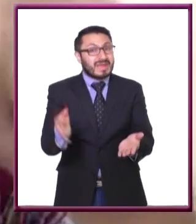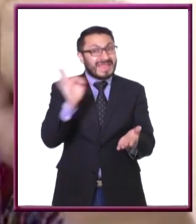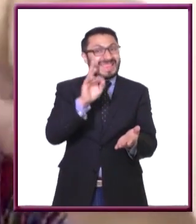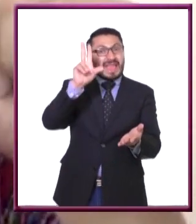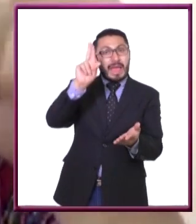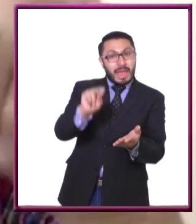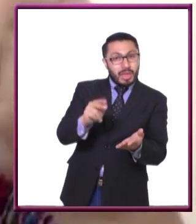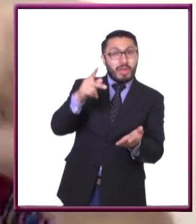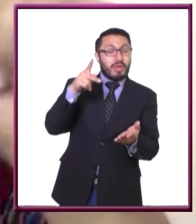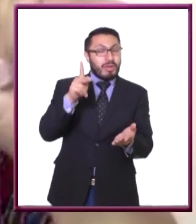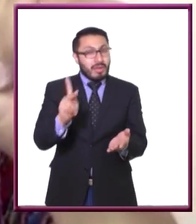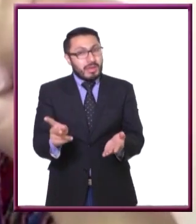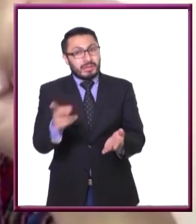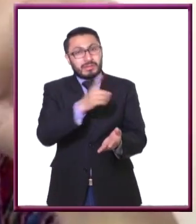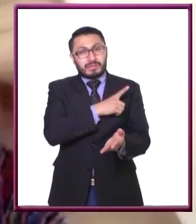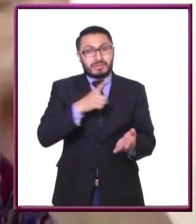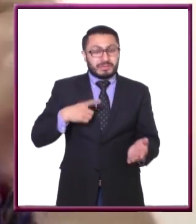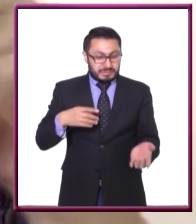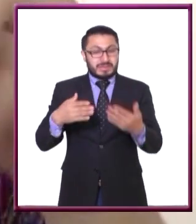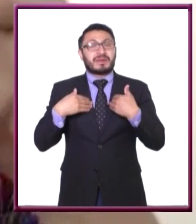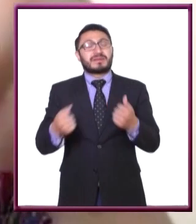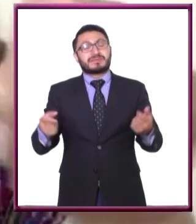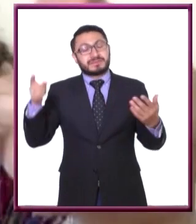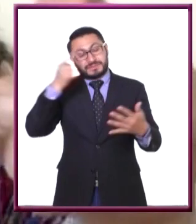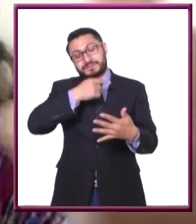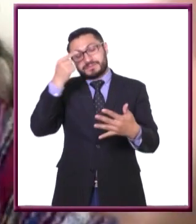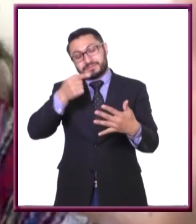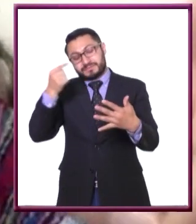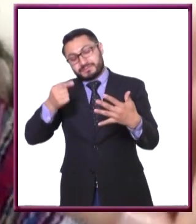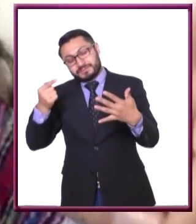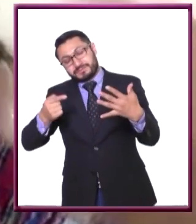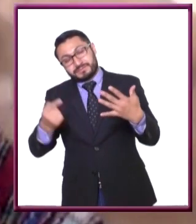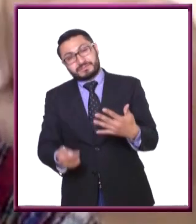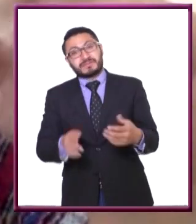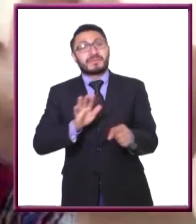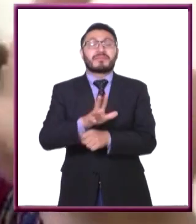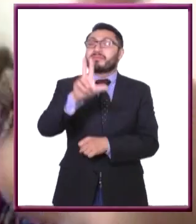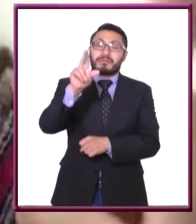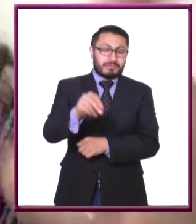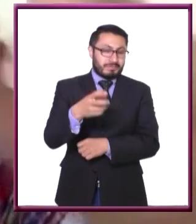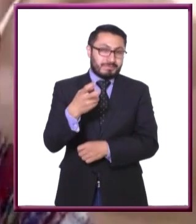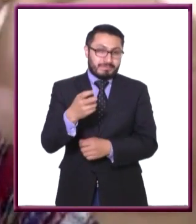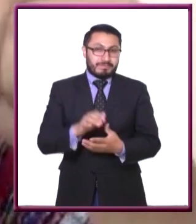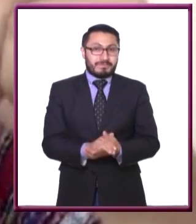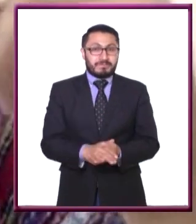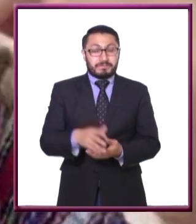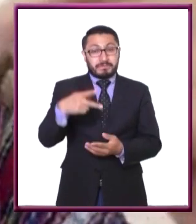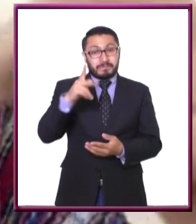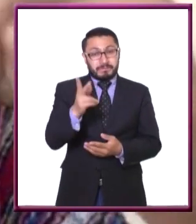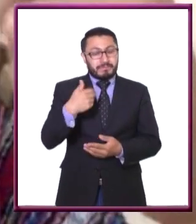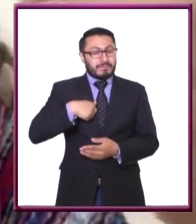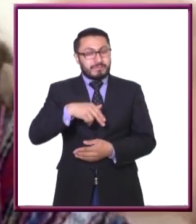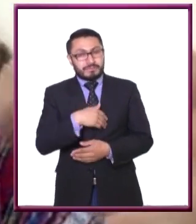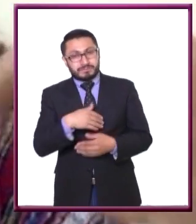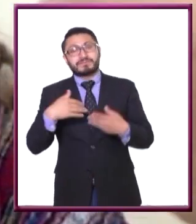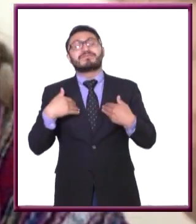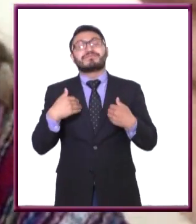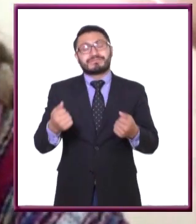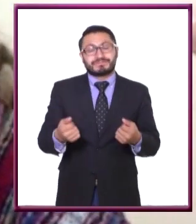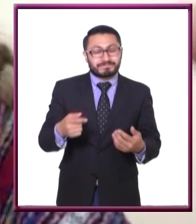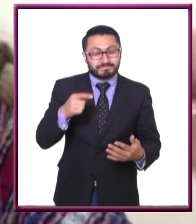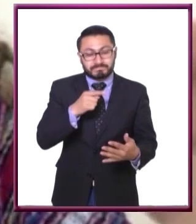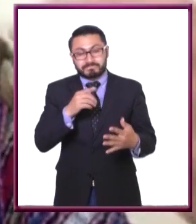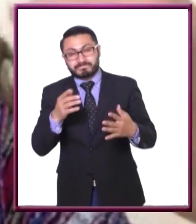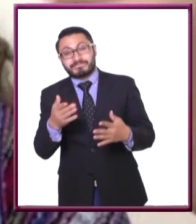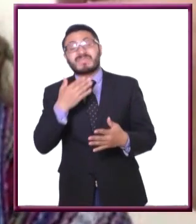serlo, pero tendríamos que entender las razones por las que no lo son. Sin embargo, para poder nosotros estimar la